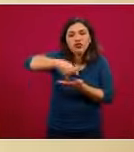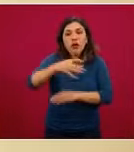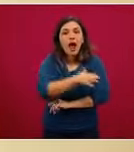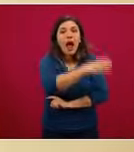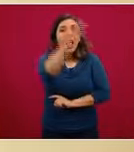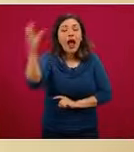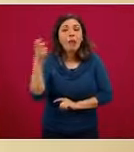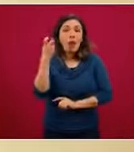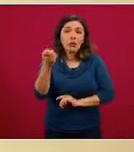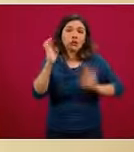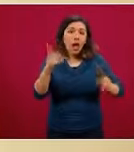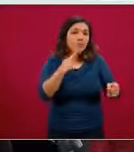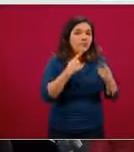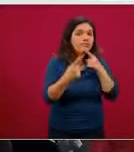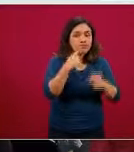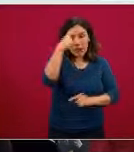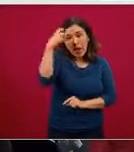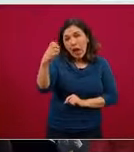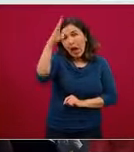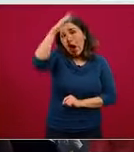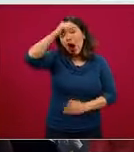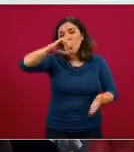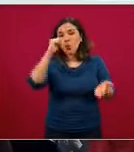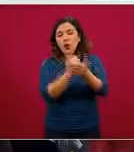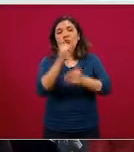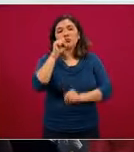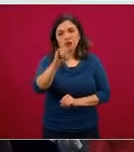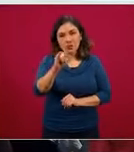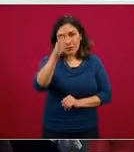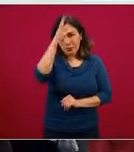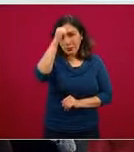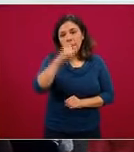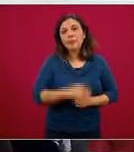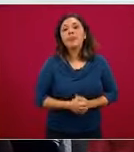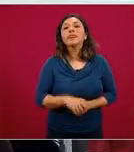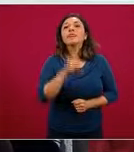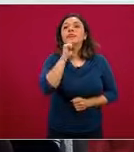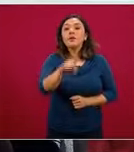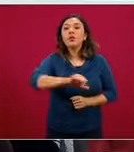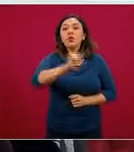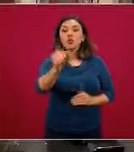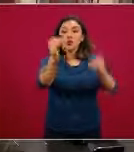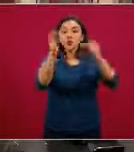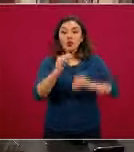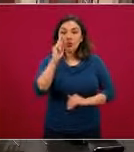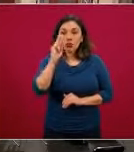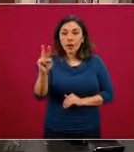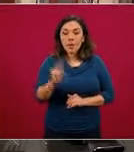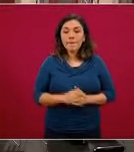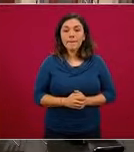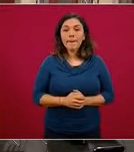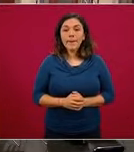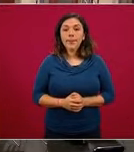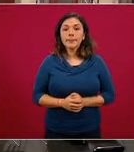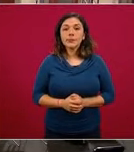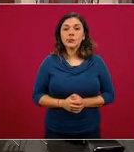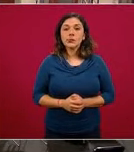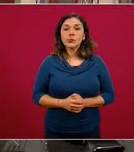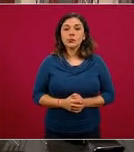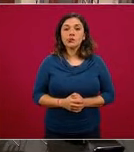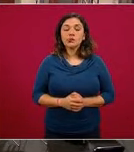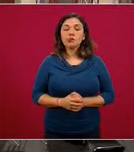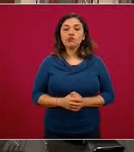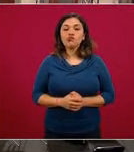efectos de este acuerdo de colaboración. Y si vemos en la siguiente diapositiva, que sería la última de